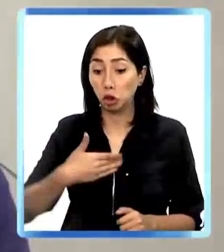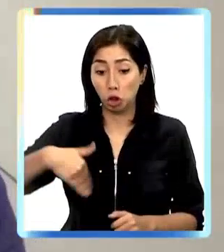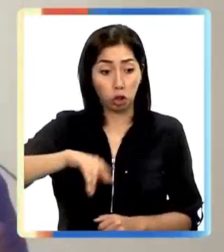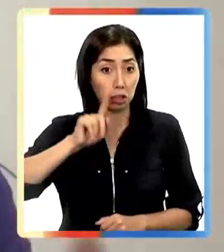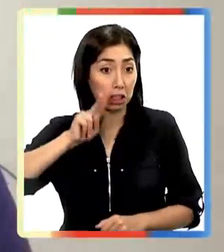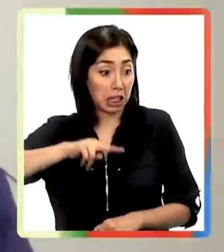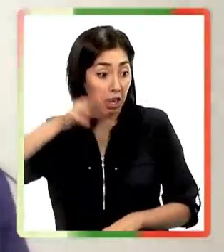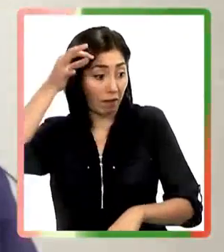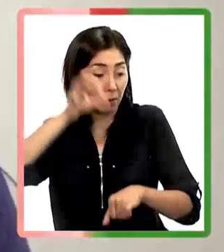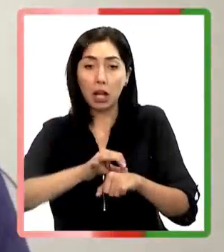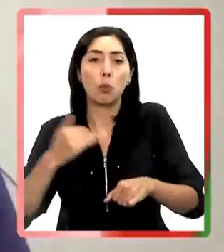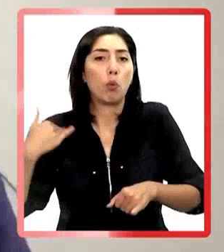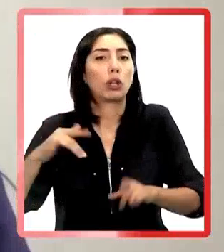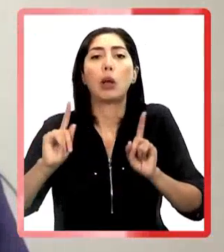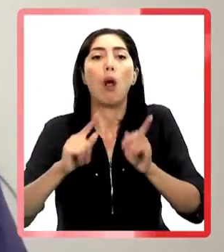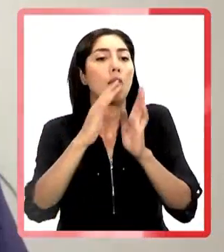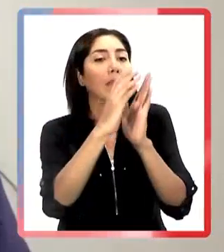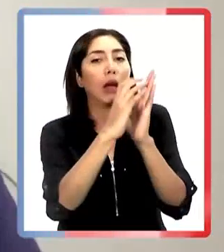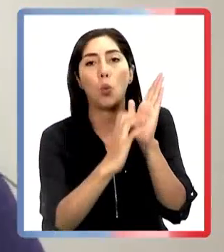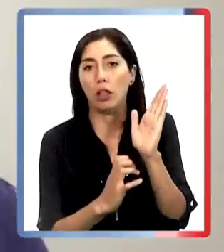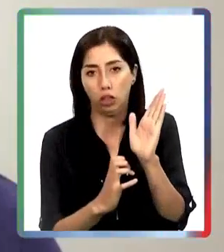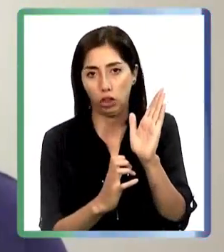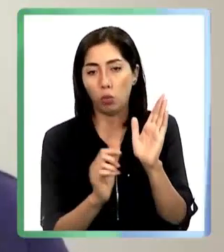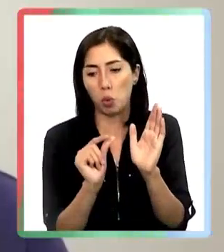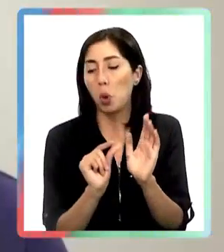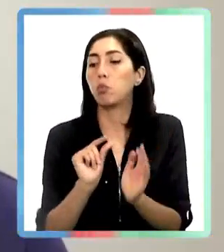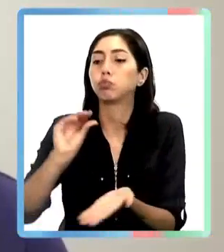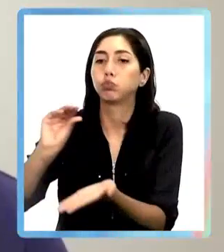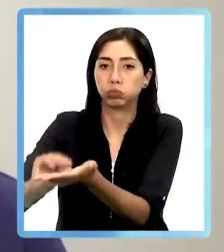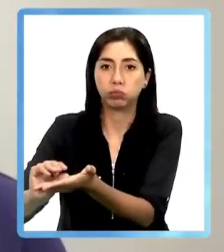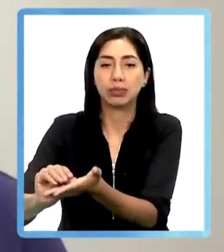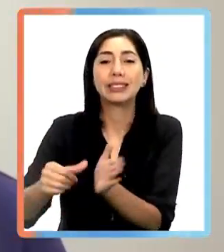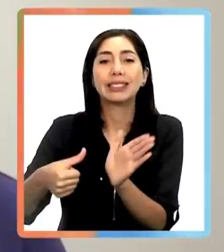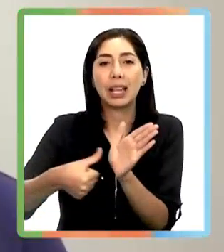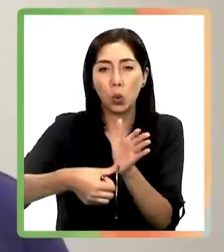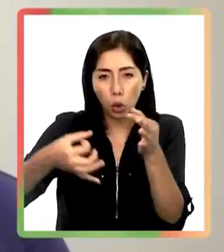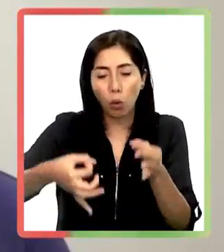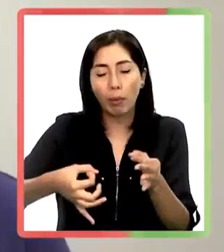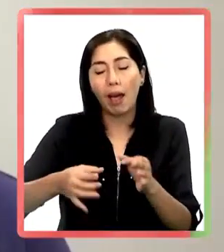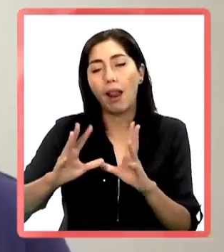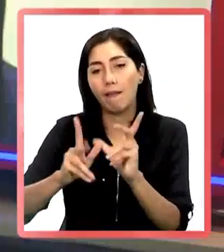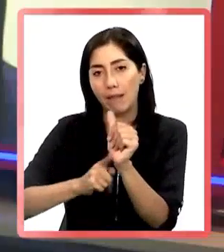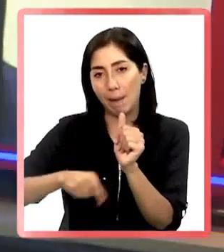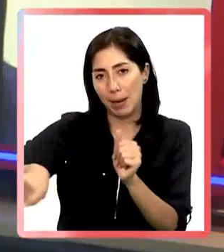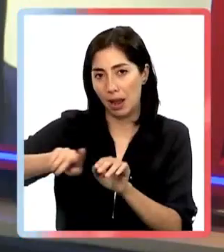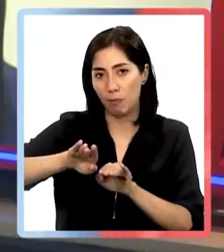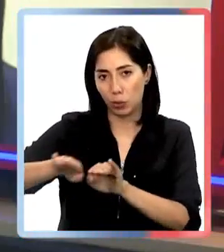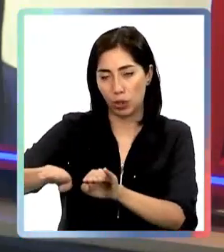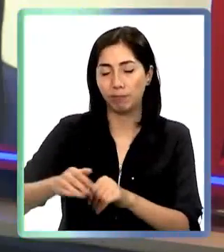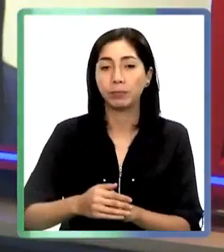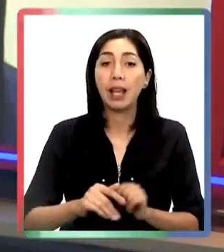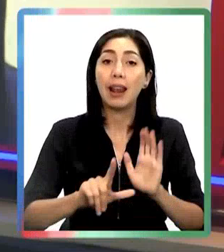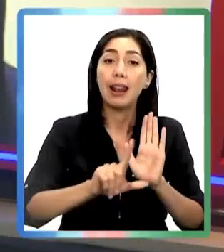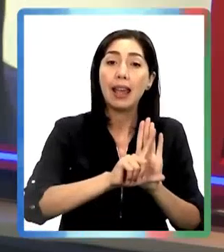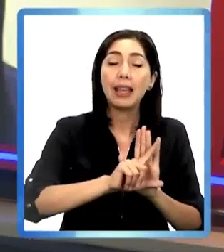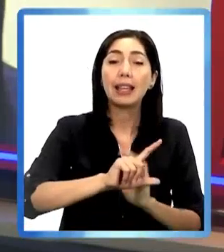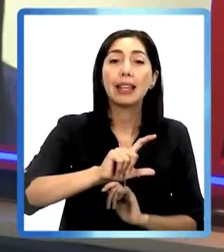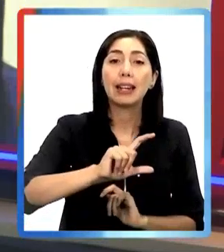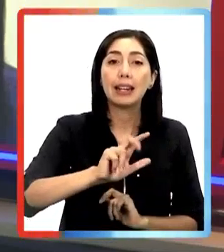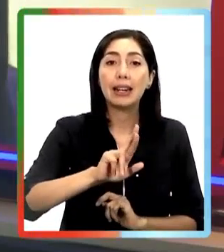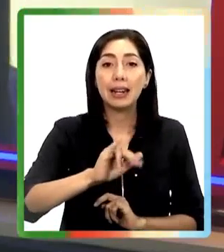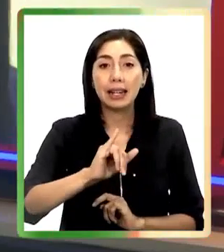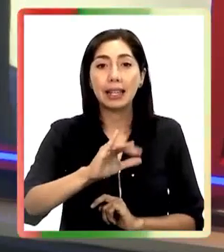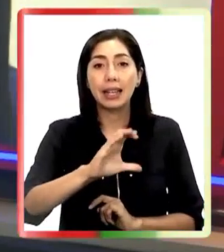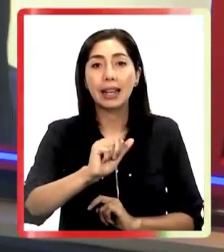rara, financieramente colectiva entre todos, un seguro que pueda darle respuesta a esta familia. La ley Ricardo Soto y el GES, que si